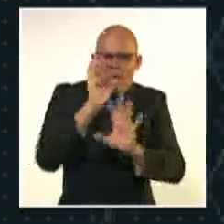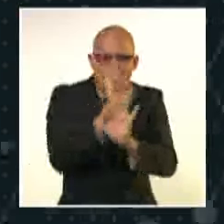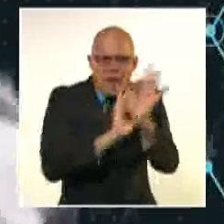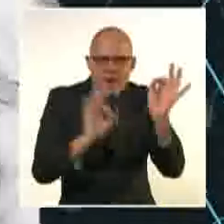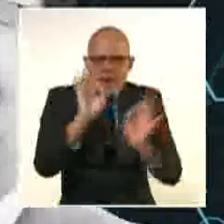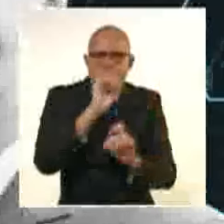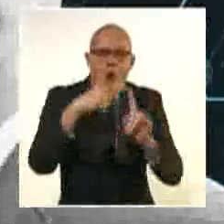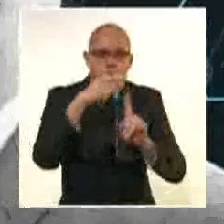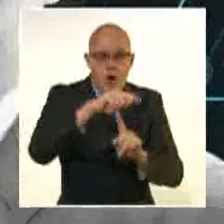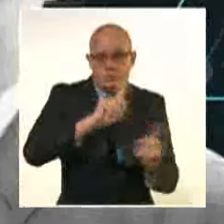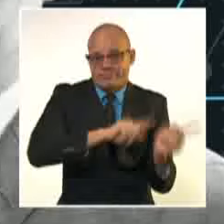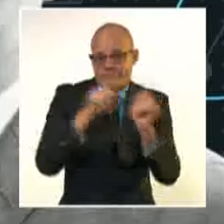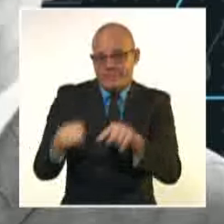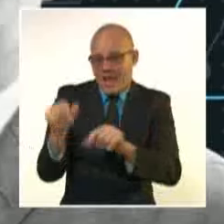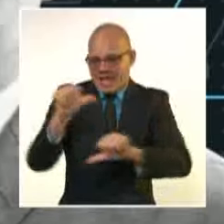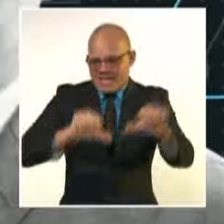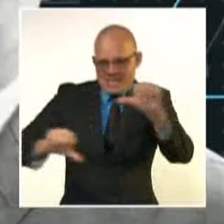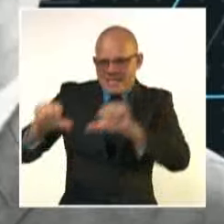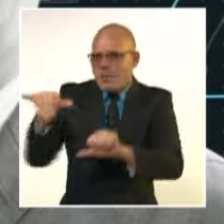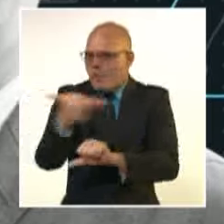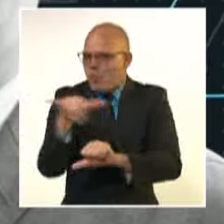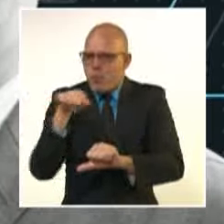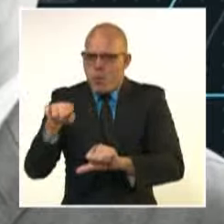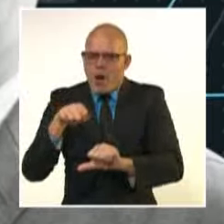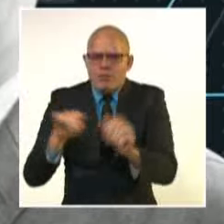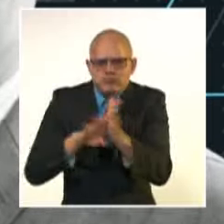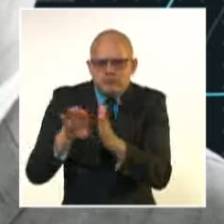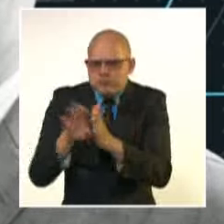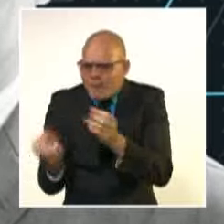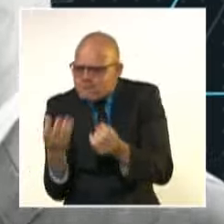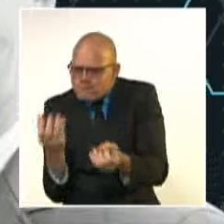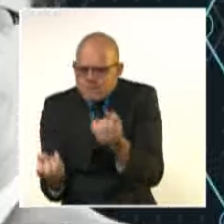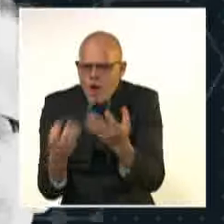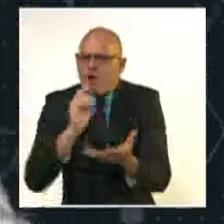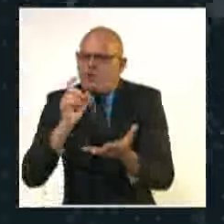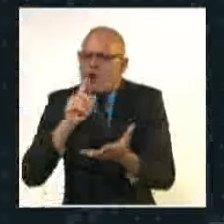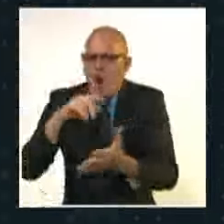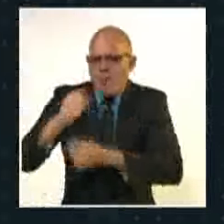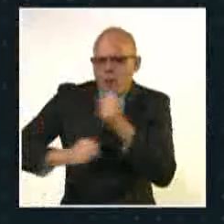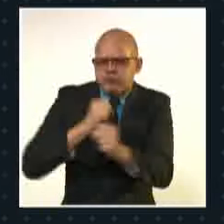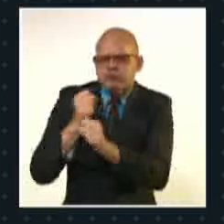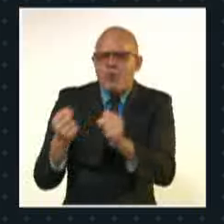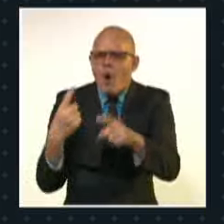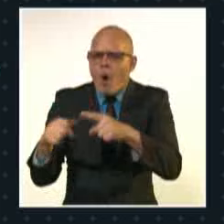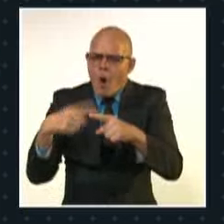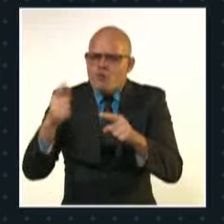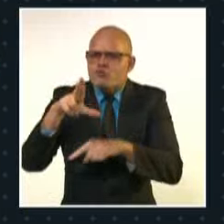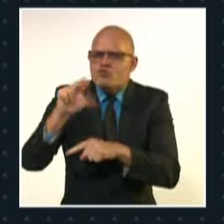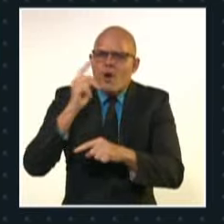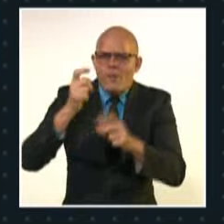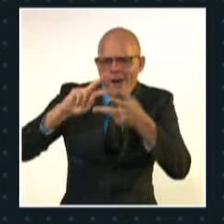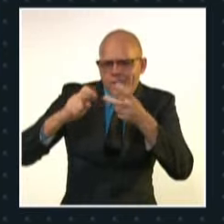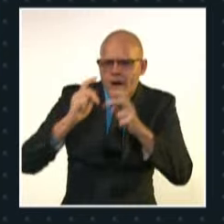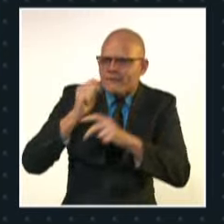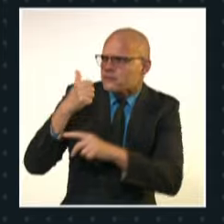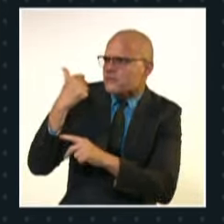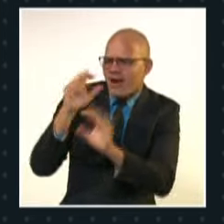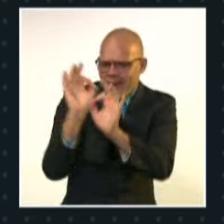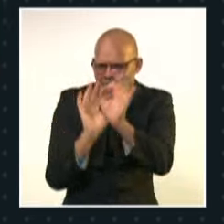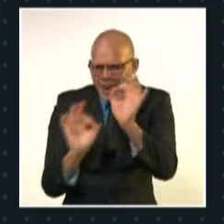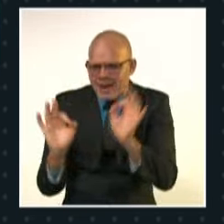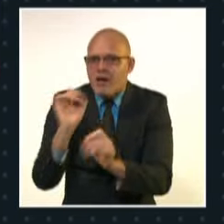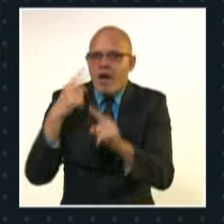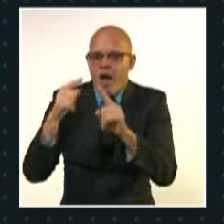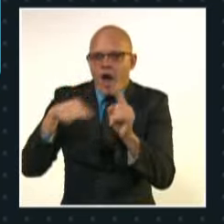química, los premiados lograron el desarrollo de estructuras metalorgánicas. Se trata de una nueva arquitectura molecular útil